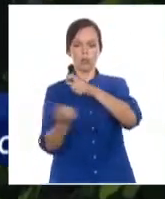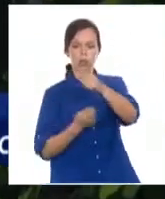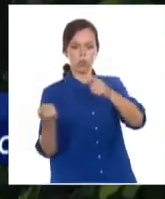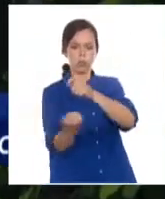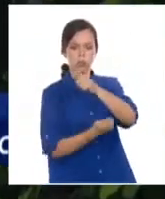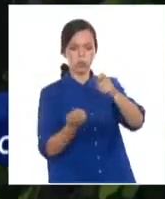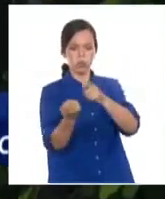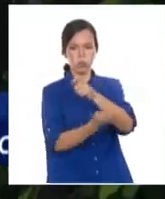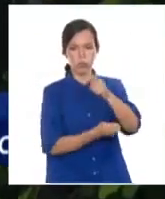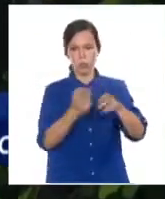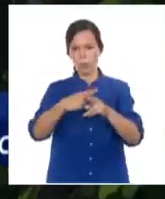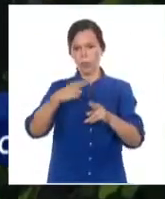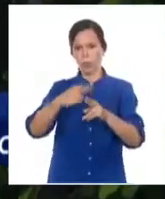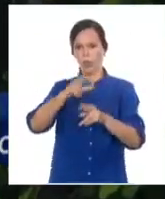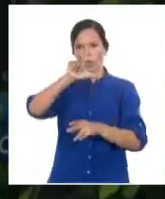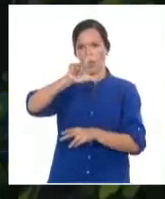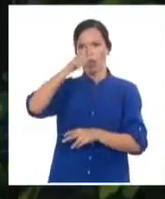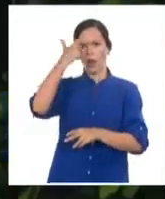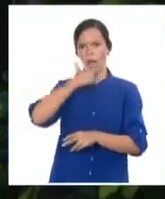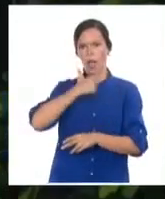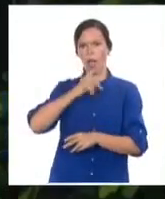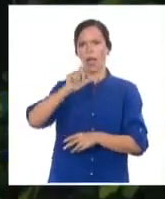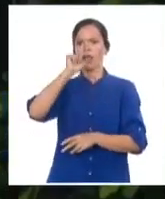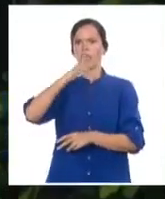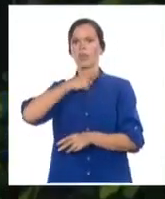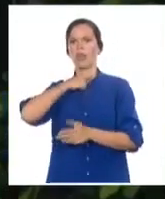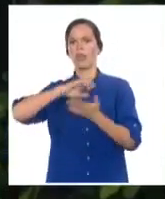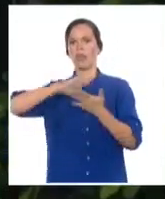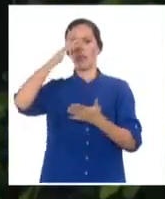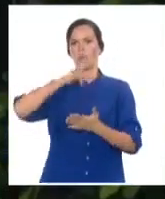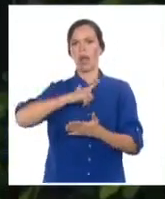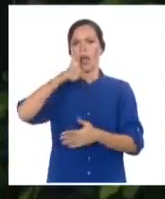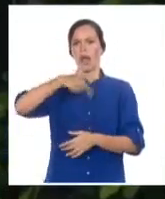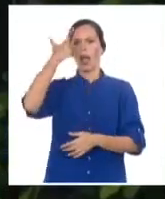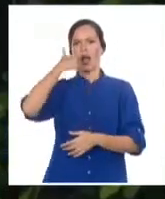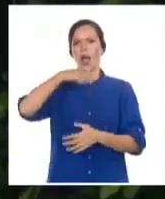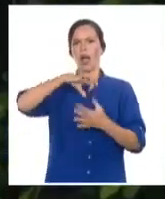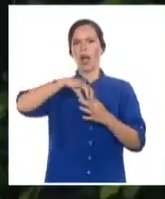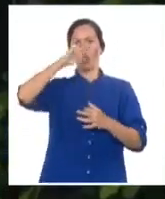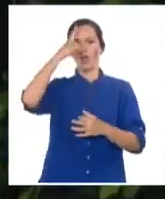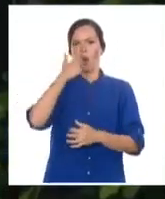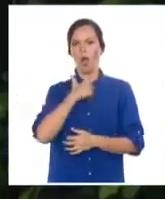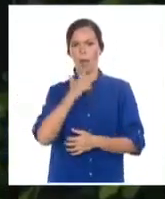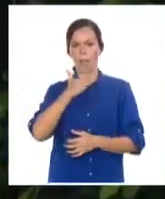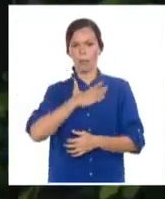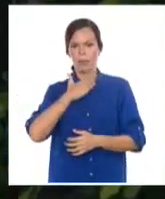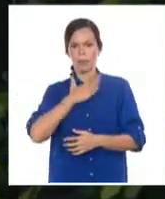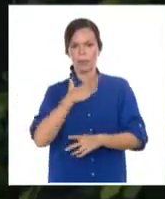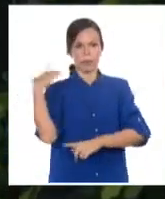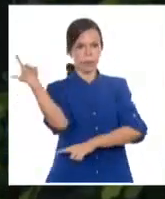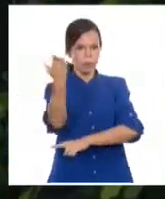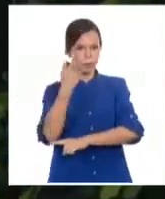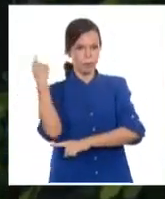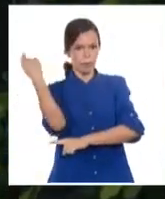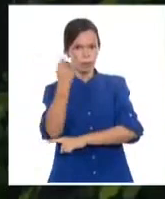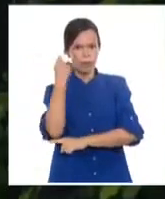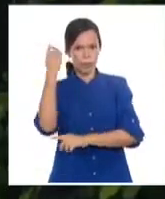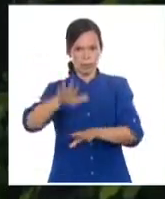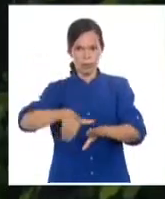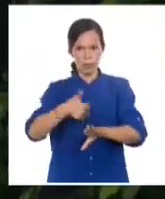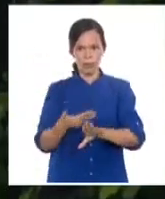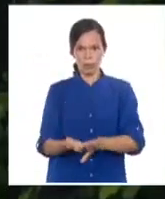criollo Y patriota cubano Carlos Manuel deede después del alzamiento del 10 de octubre de